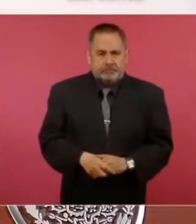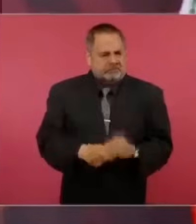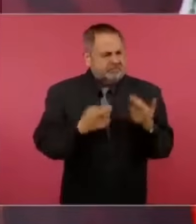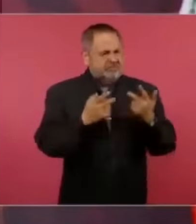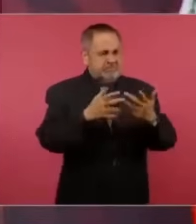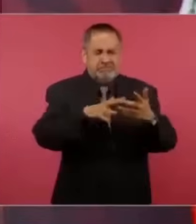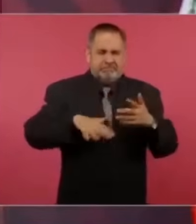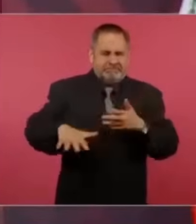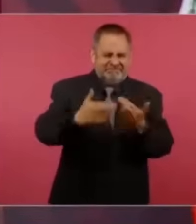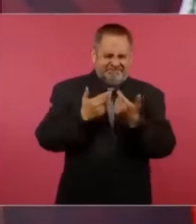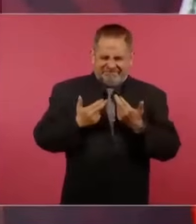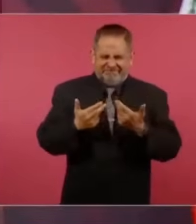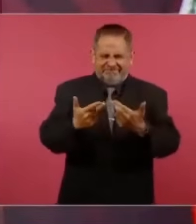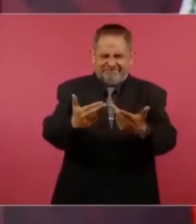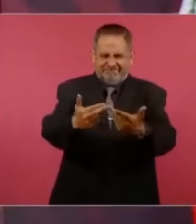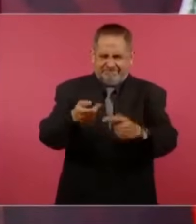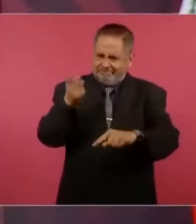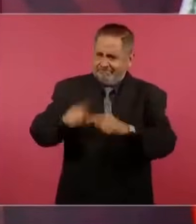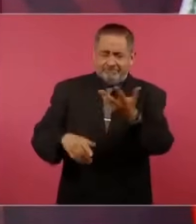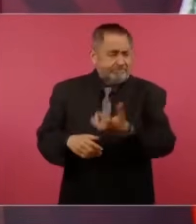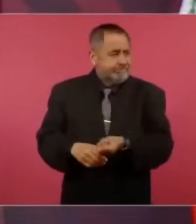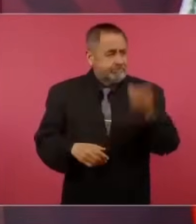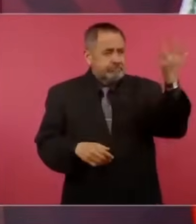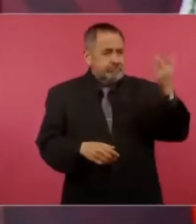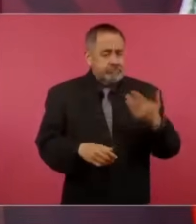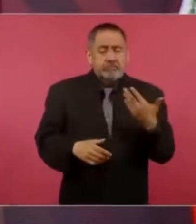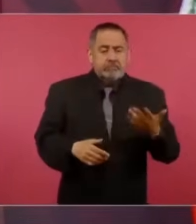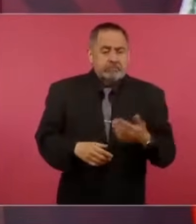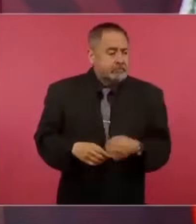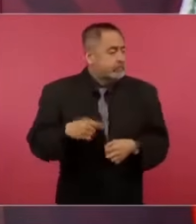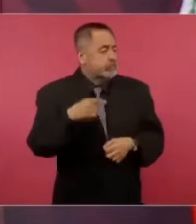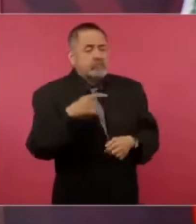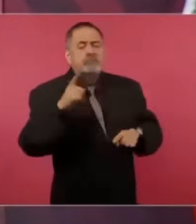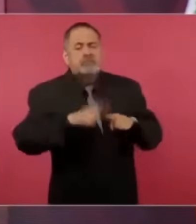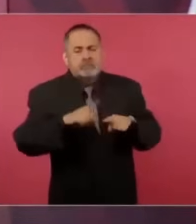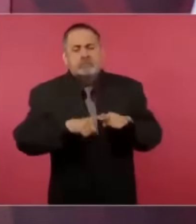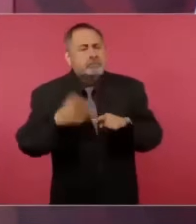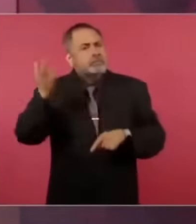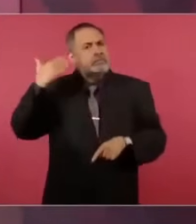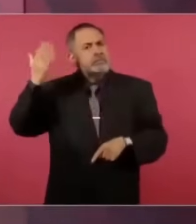destruyendo nuestro territorio. ¿Pero quién les permitió eso?